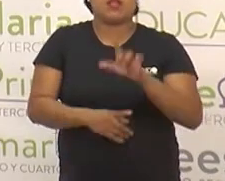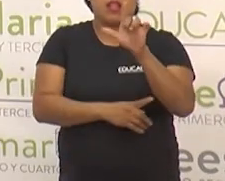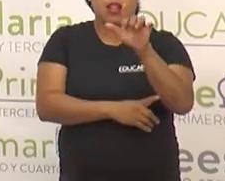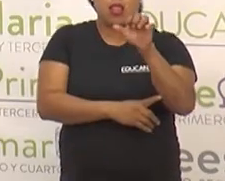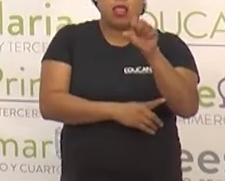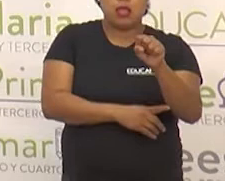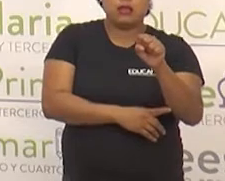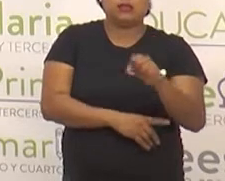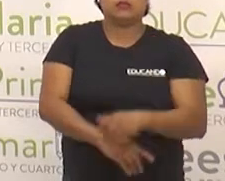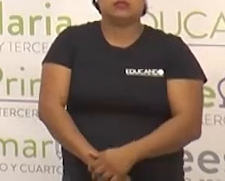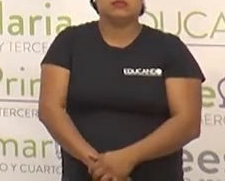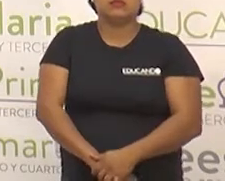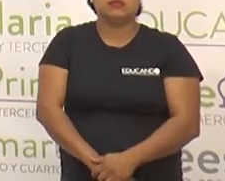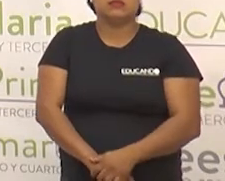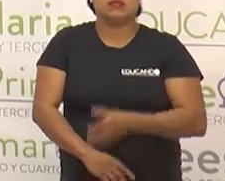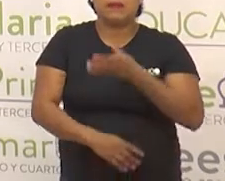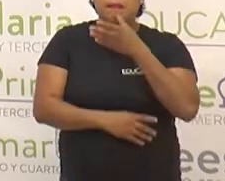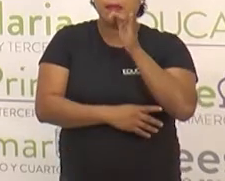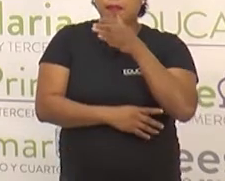Las